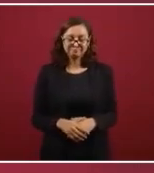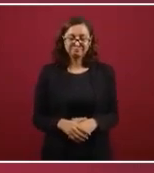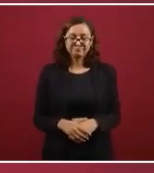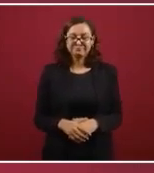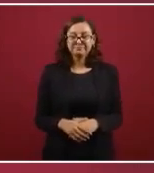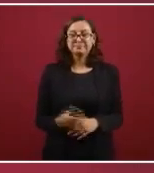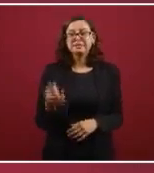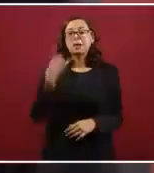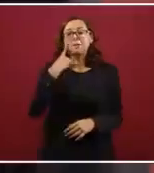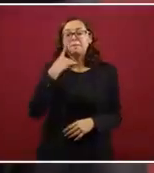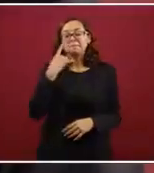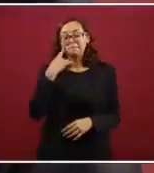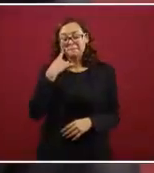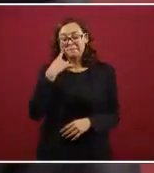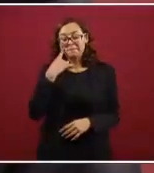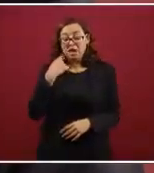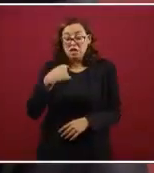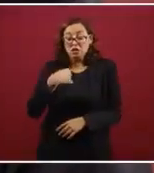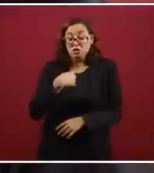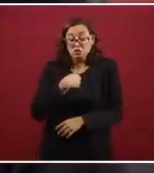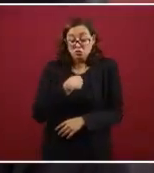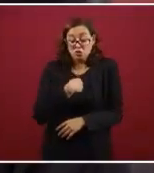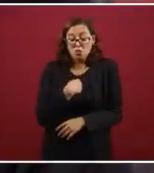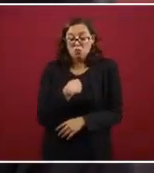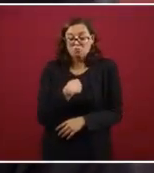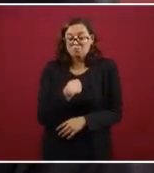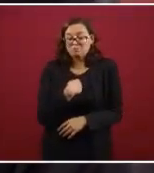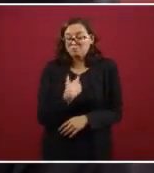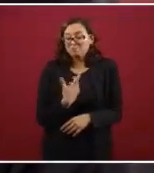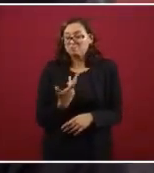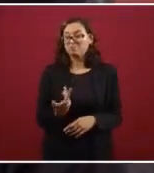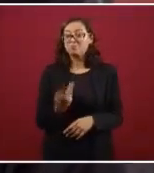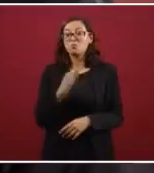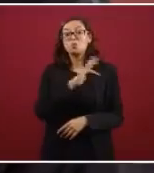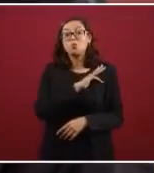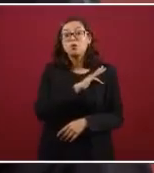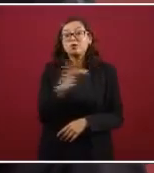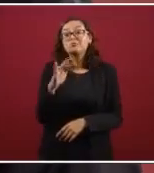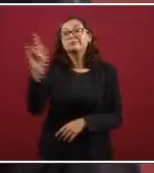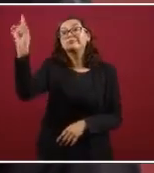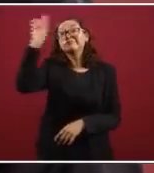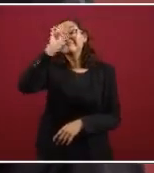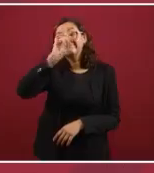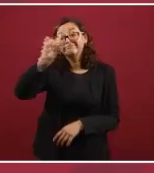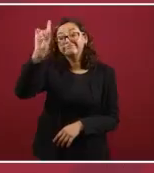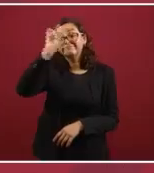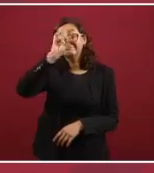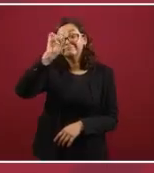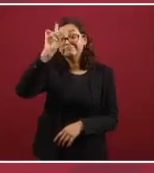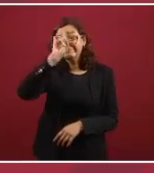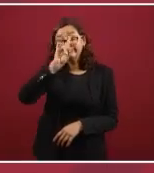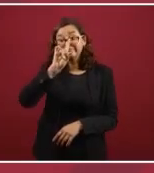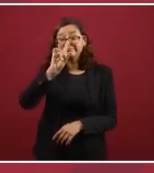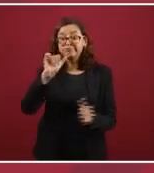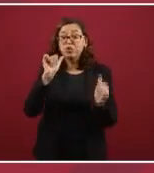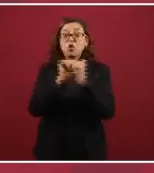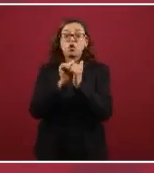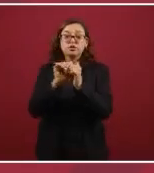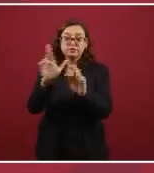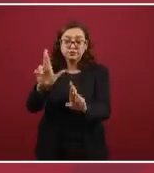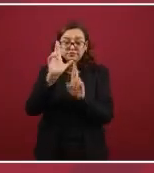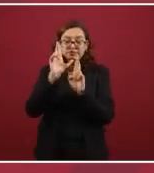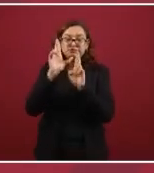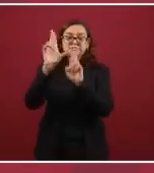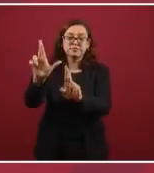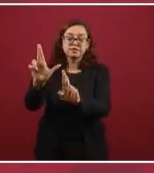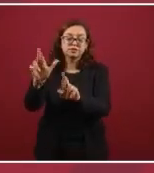lo que puedo hacer es recomendar de manera respetuosa